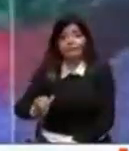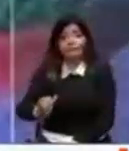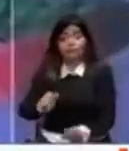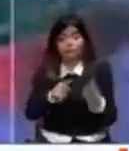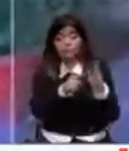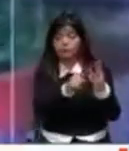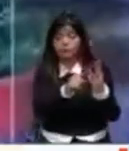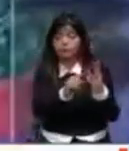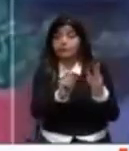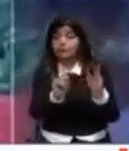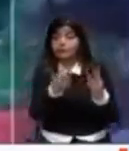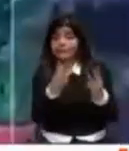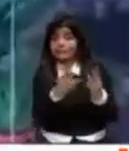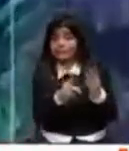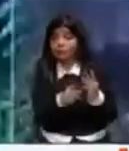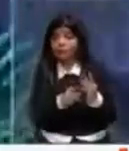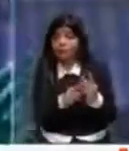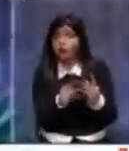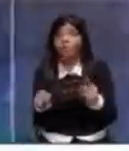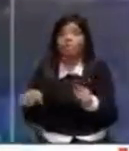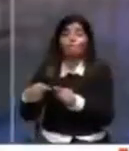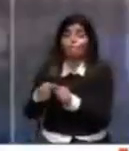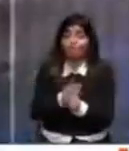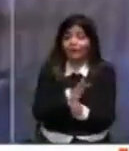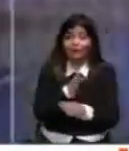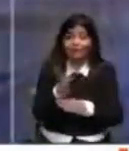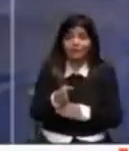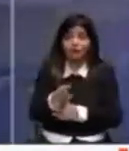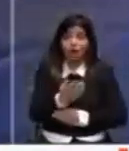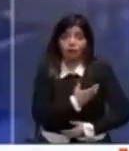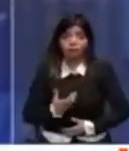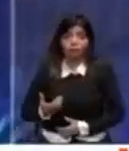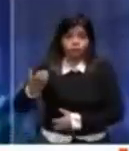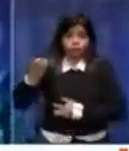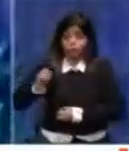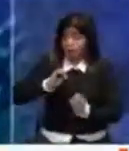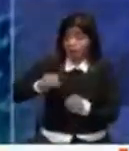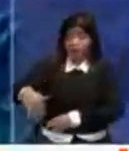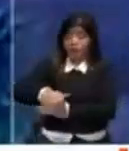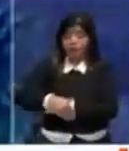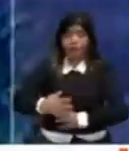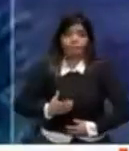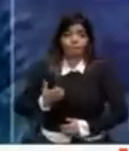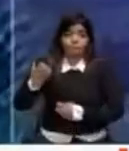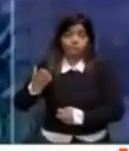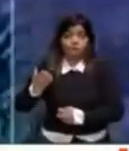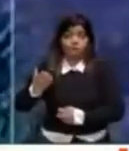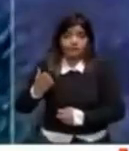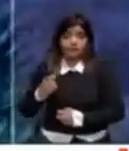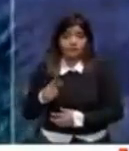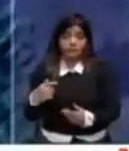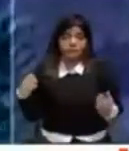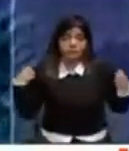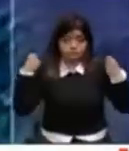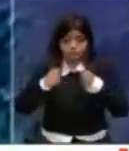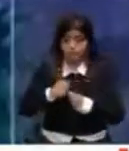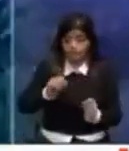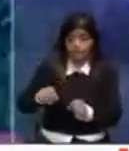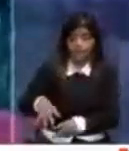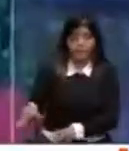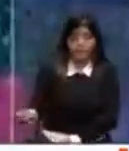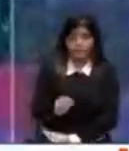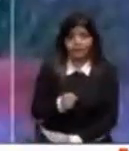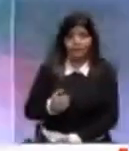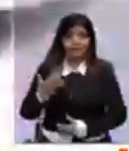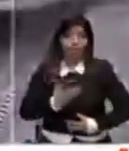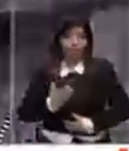asaltante regresa para recuperar el fusil que había quedado en la calle y, tapando la acción con una casaca, se lleva el arma